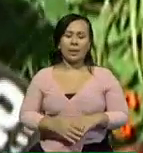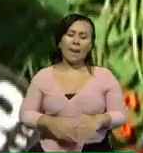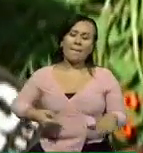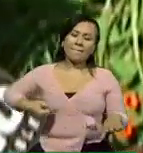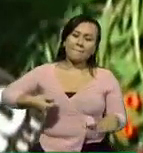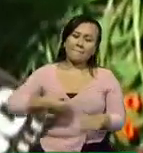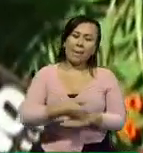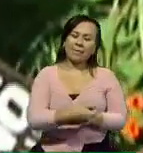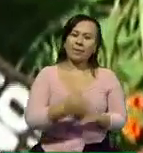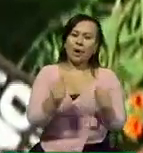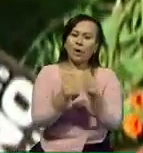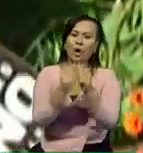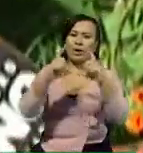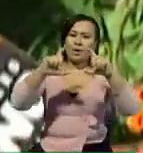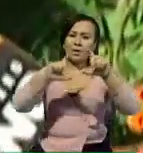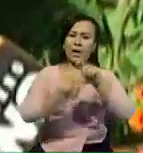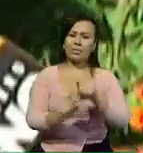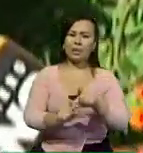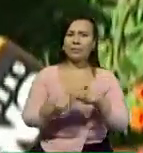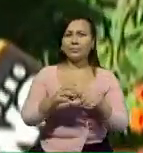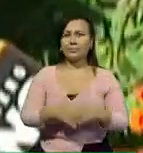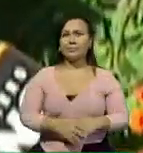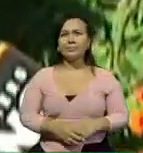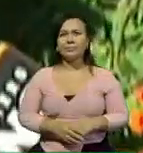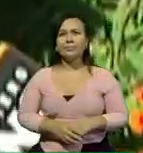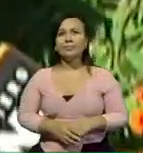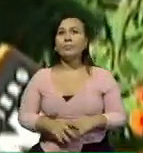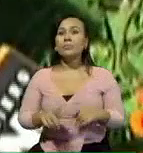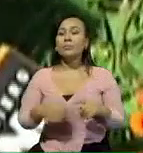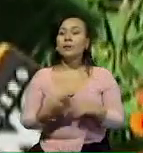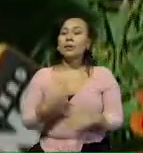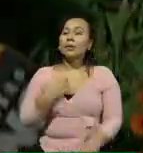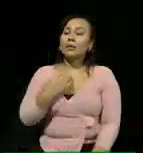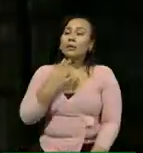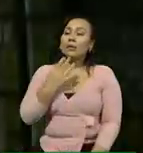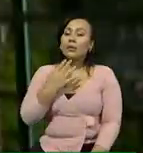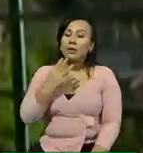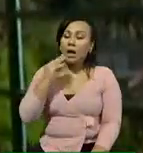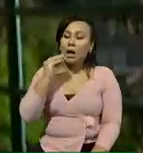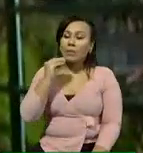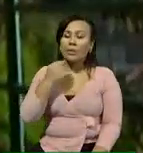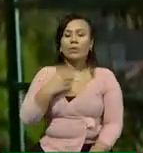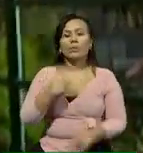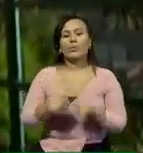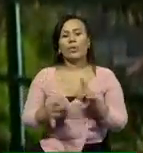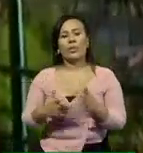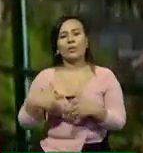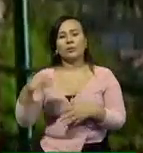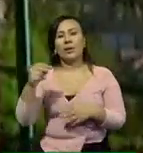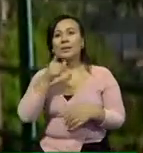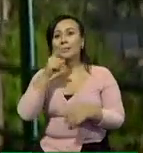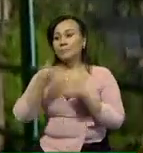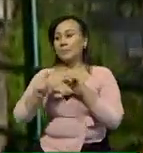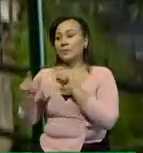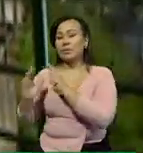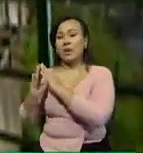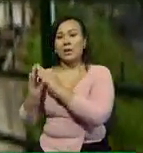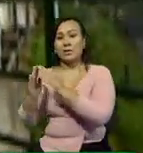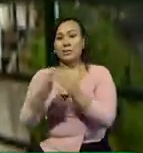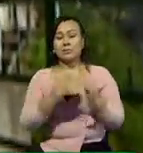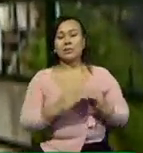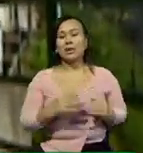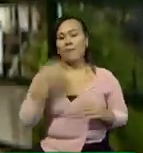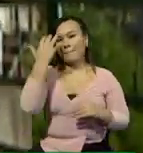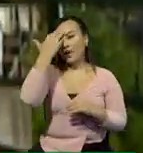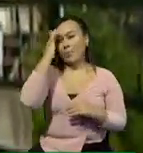le dejan con candado por fuera, para que él, parece que el momento que está agonizando, no pueda salir. Los vecinos de Guápulo señalaron que el principal problema en el